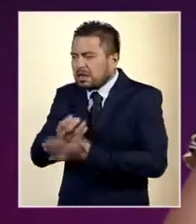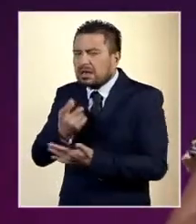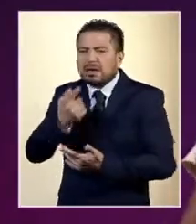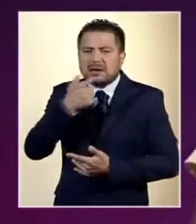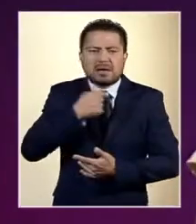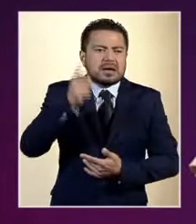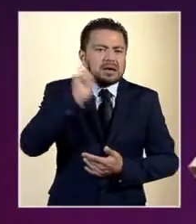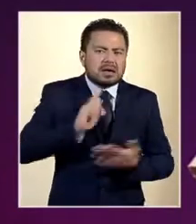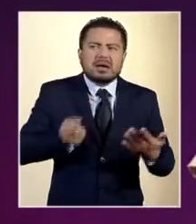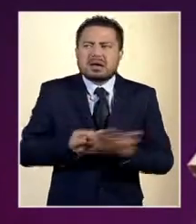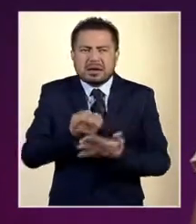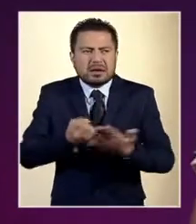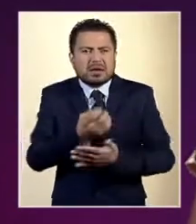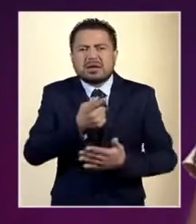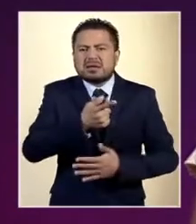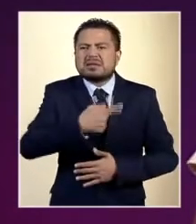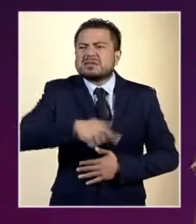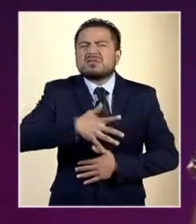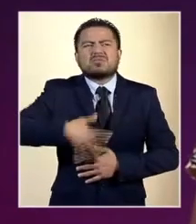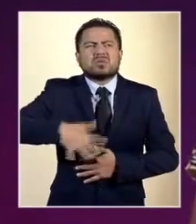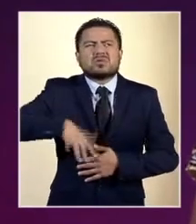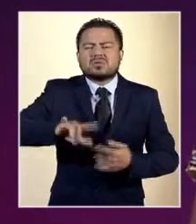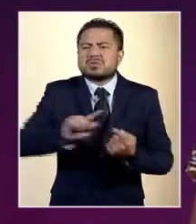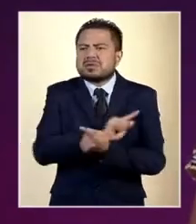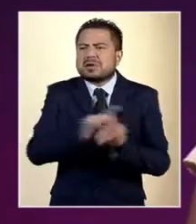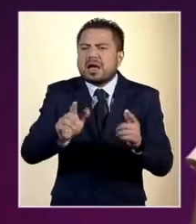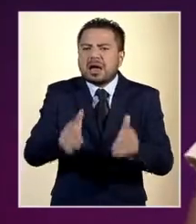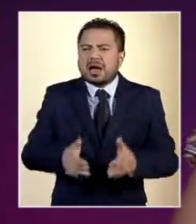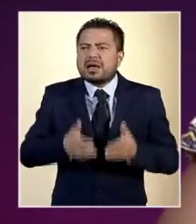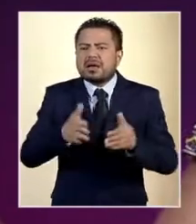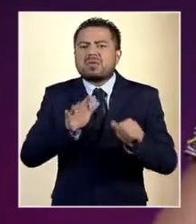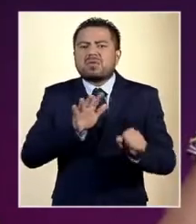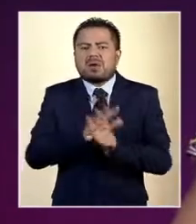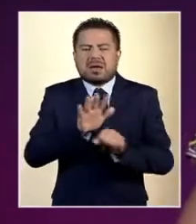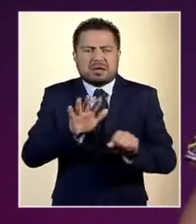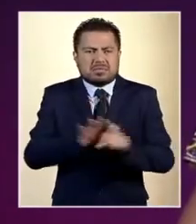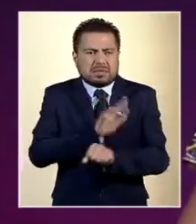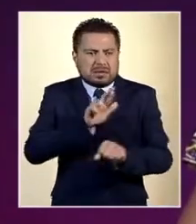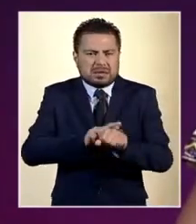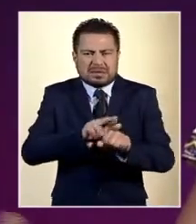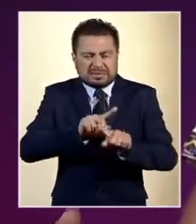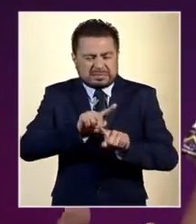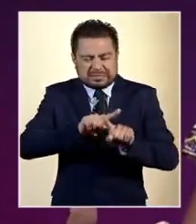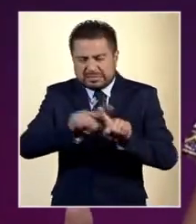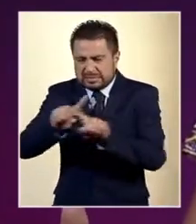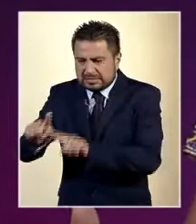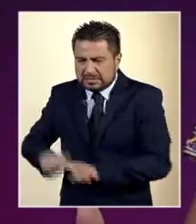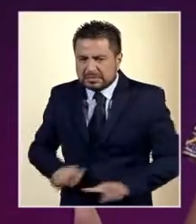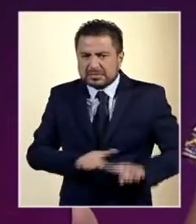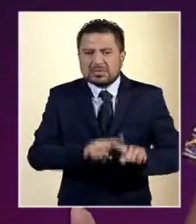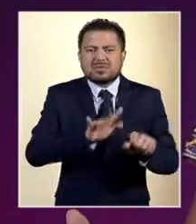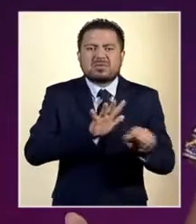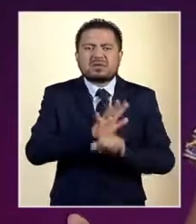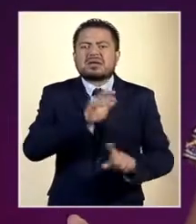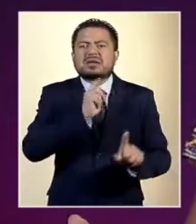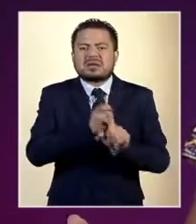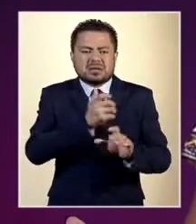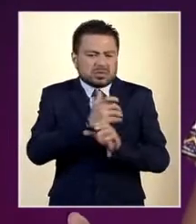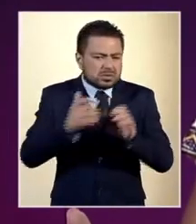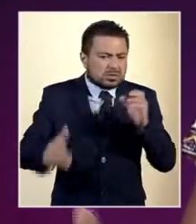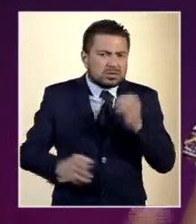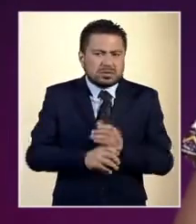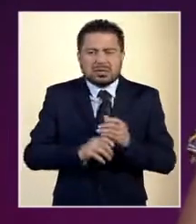salen, están buscando y encuentran en la calle una gran diversidad de